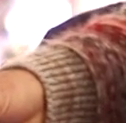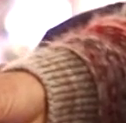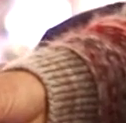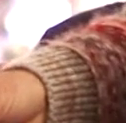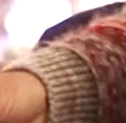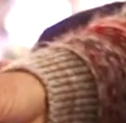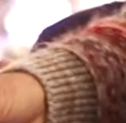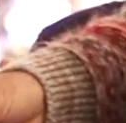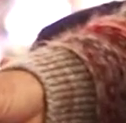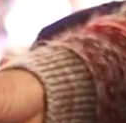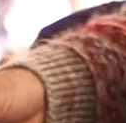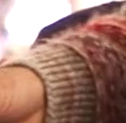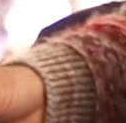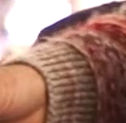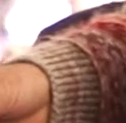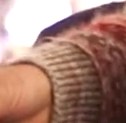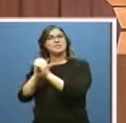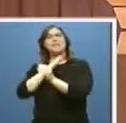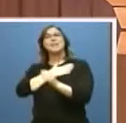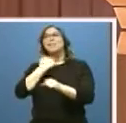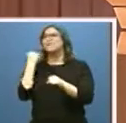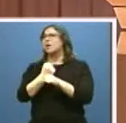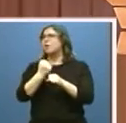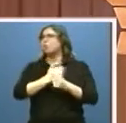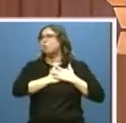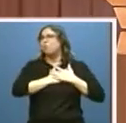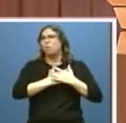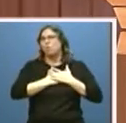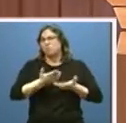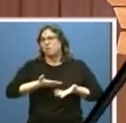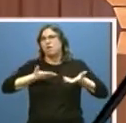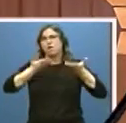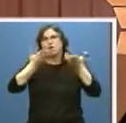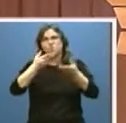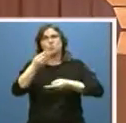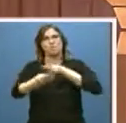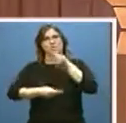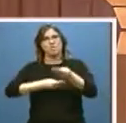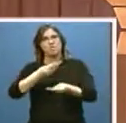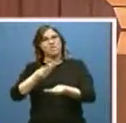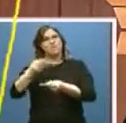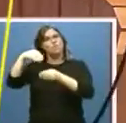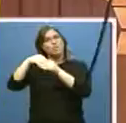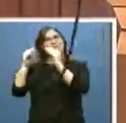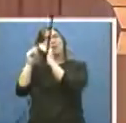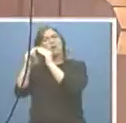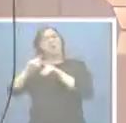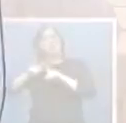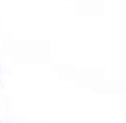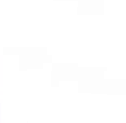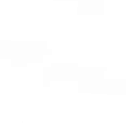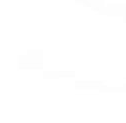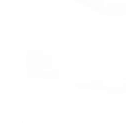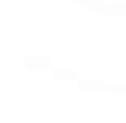para que puedan vivir y para que puedan trabajar en Castilla y León. 53.000 castellanos y leoneses viven en la actualidad fuera de las fronteras españolas.